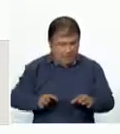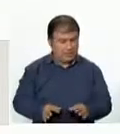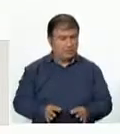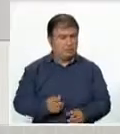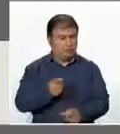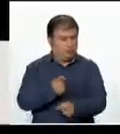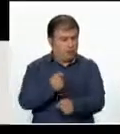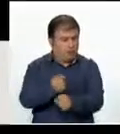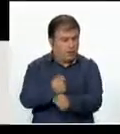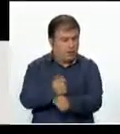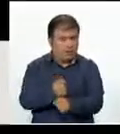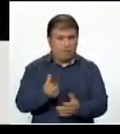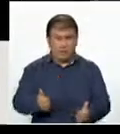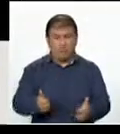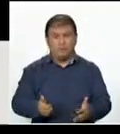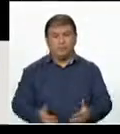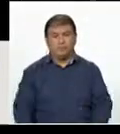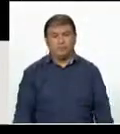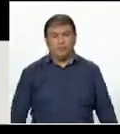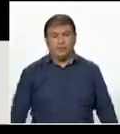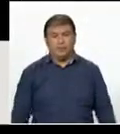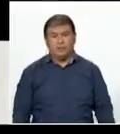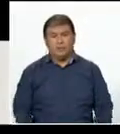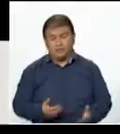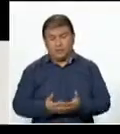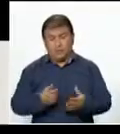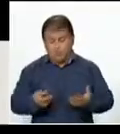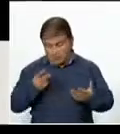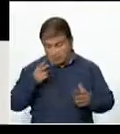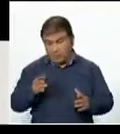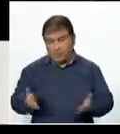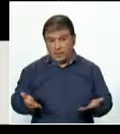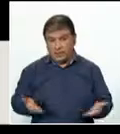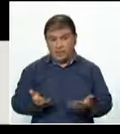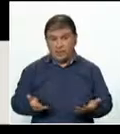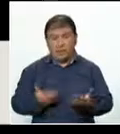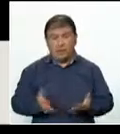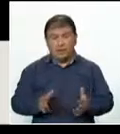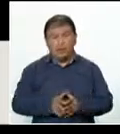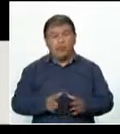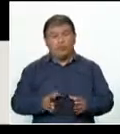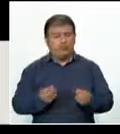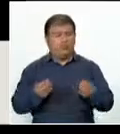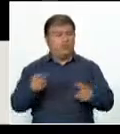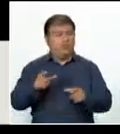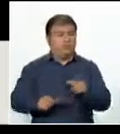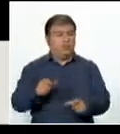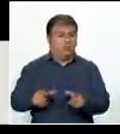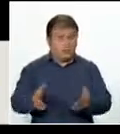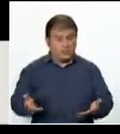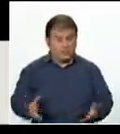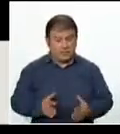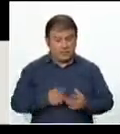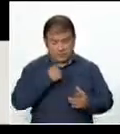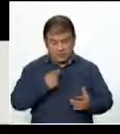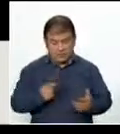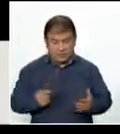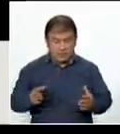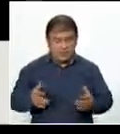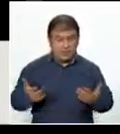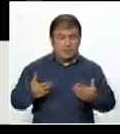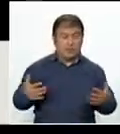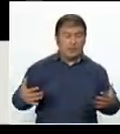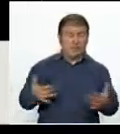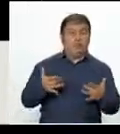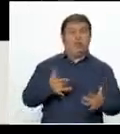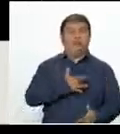¿no? Así es lo que vemos aquí. En este momento hay un gran grupo, un número de personas que están impactadas